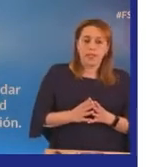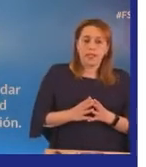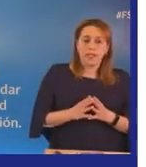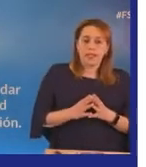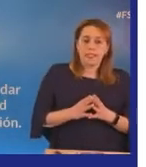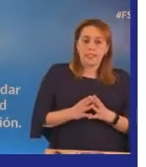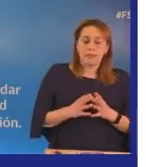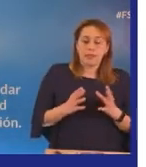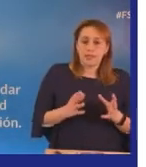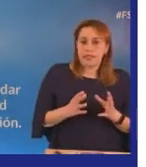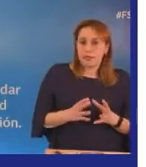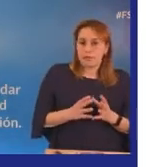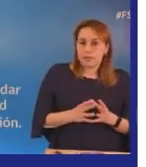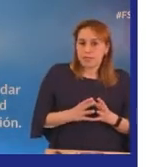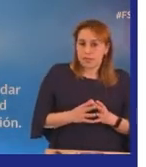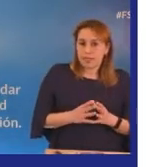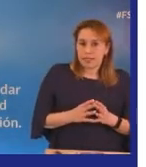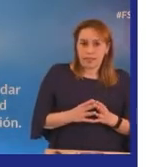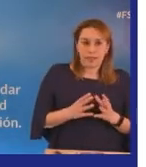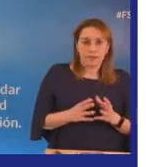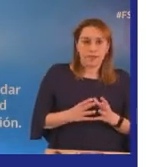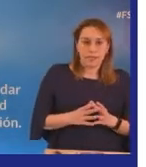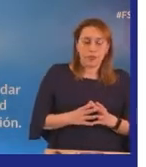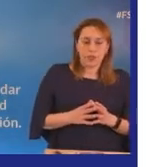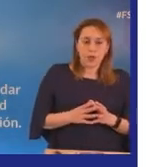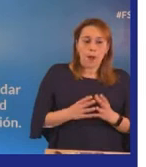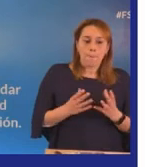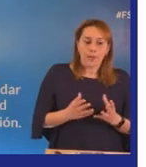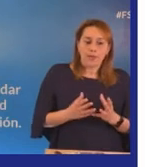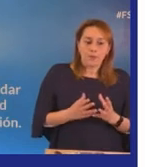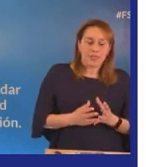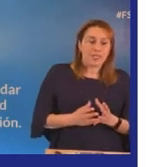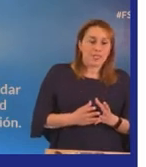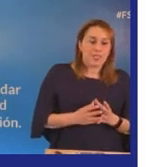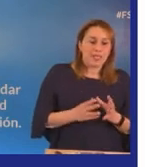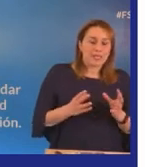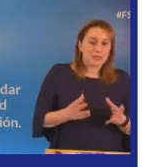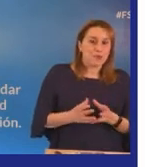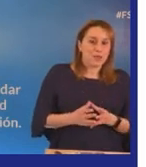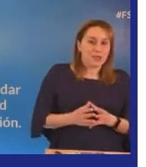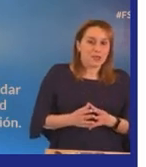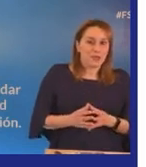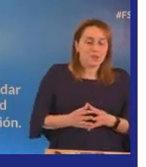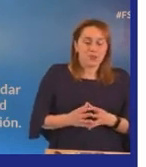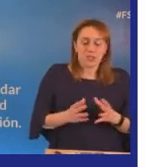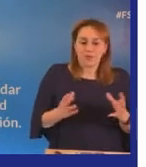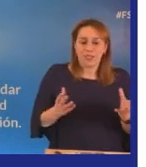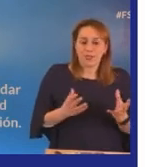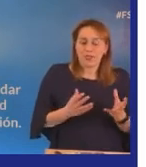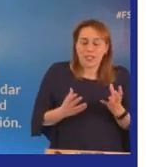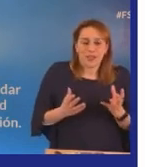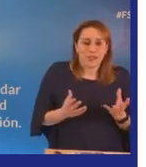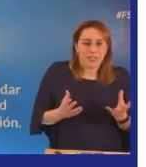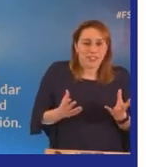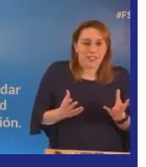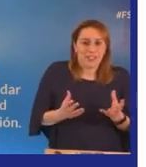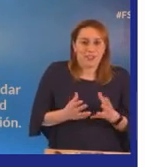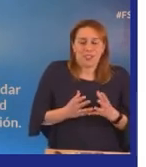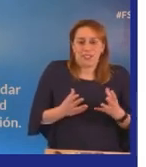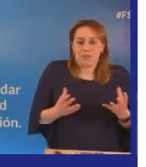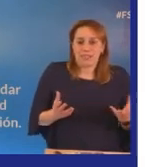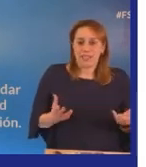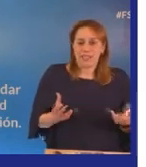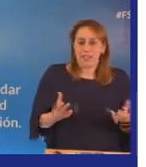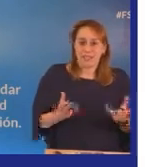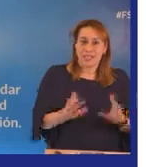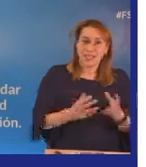demencia, es la parte ideal para empezar en la intervención, pero el paciente en este momento muchas veces no tiene conciencia de